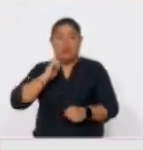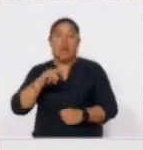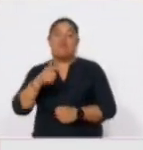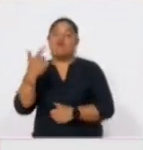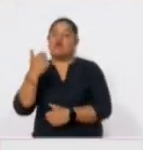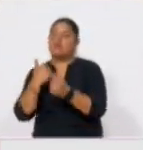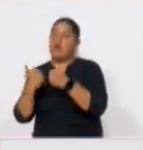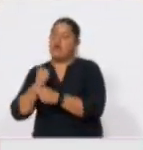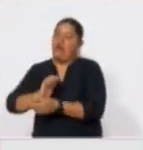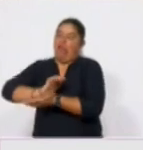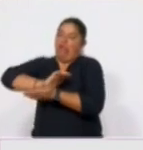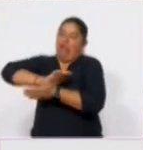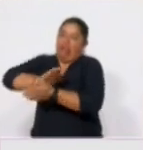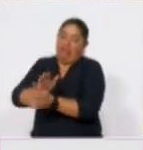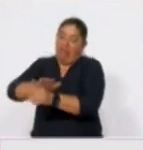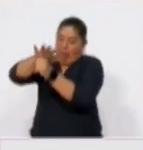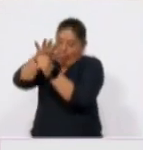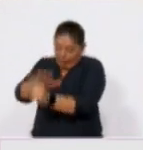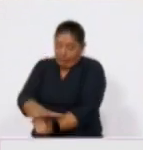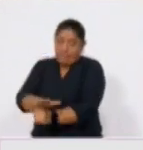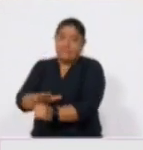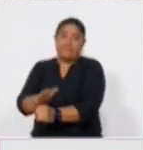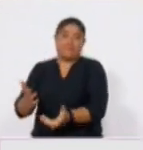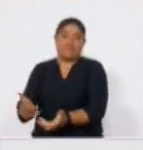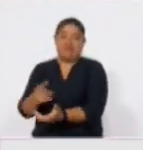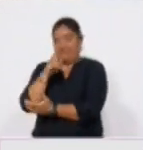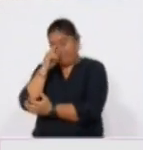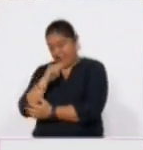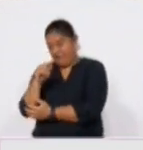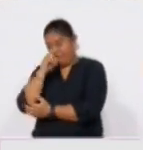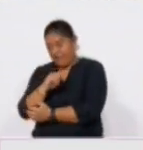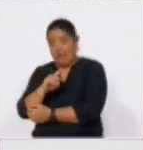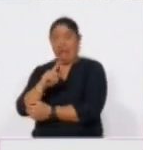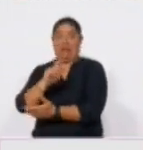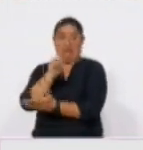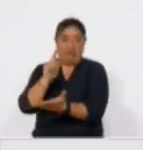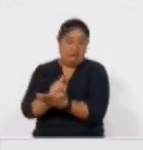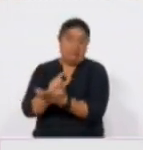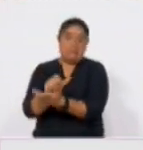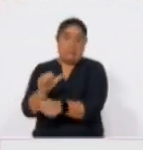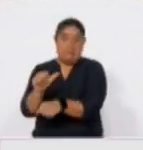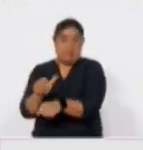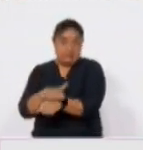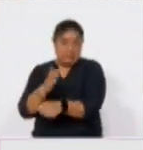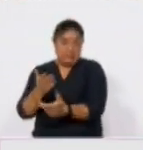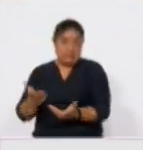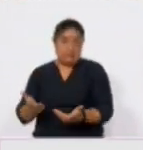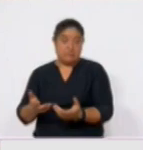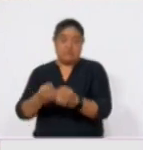rezago, es lo que se entendió por temas y por fallas legales, administrativos,